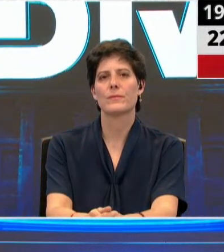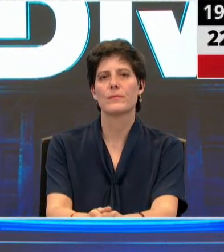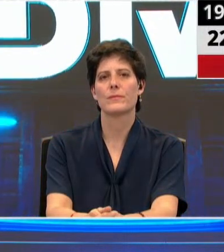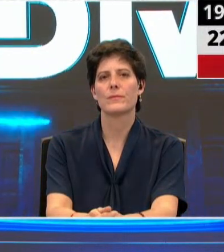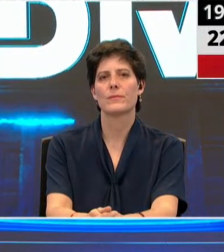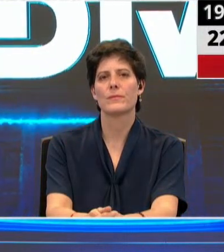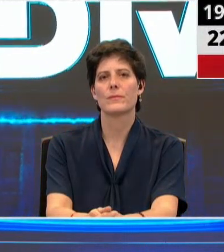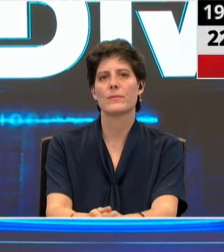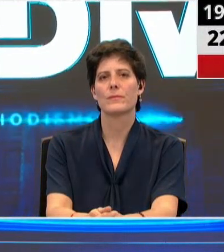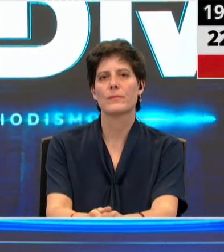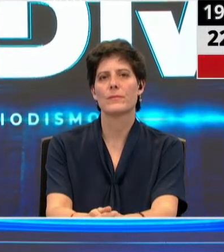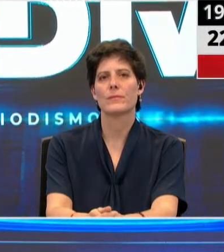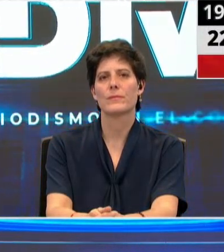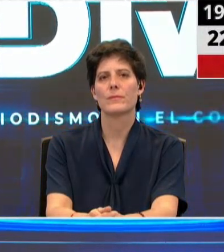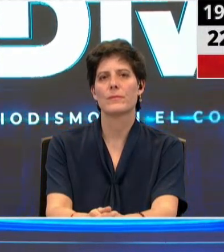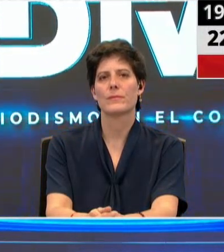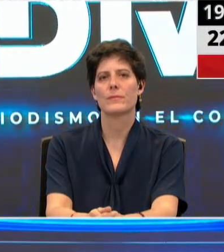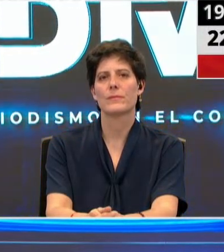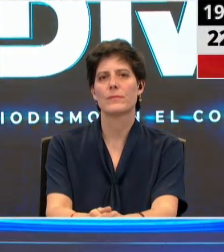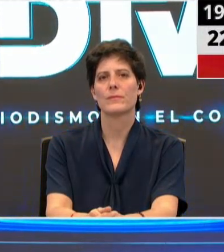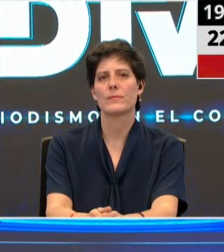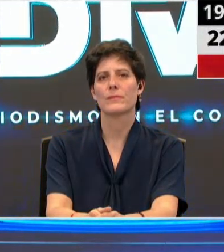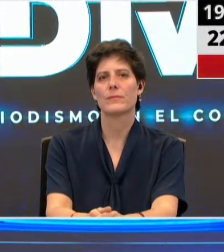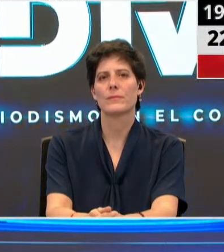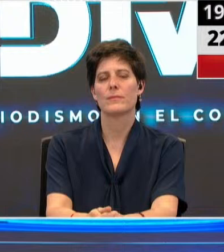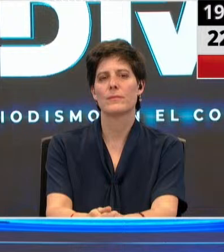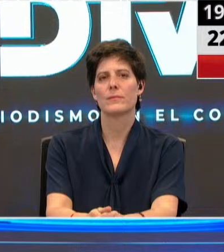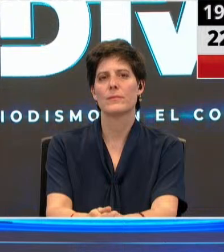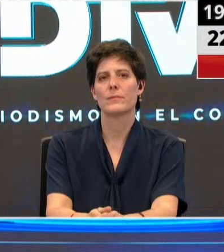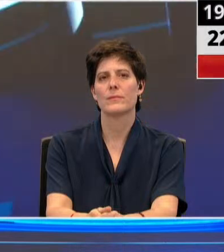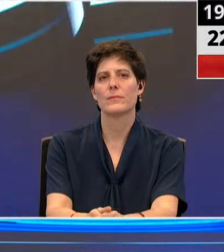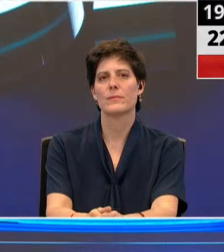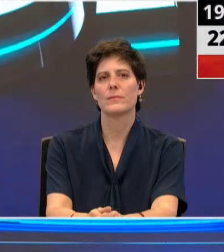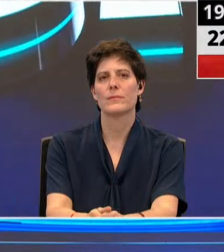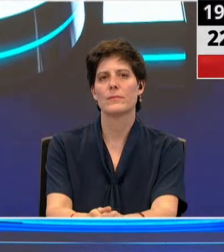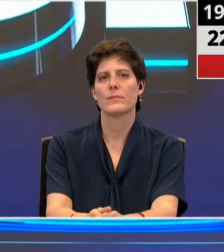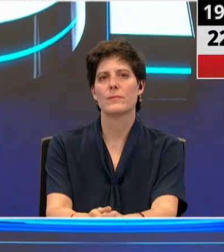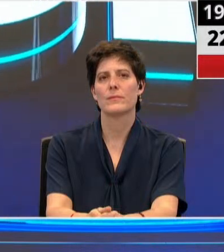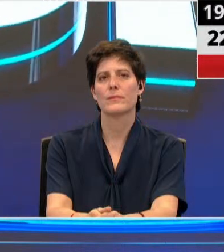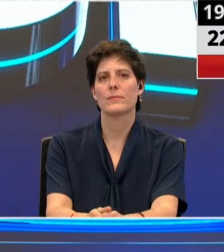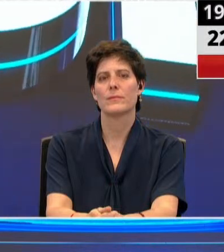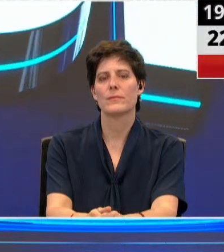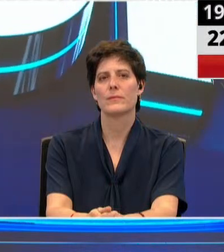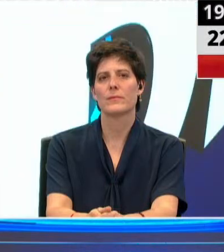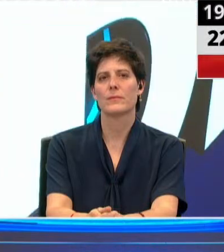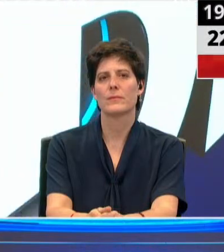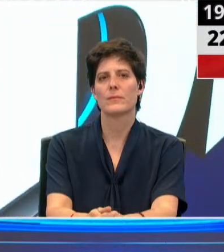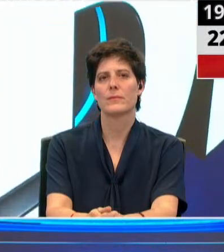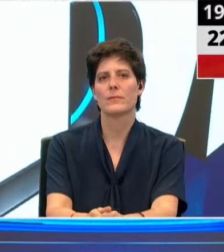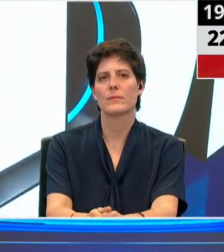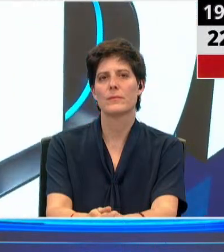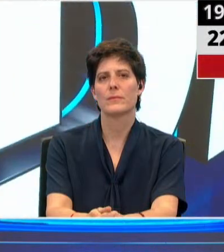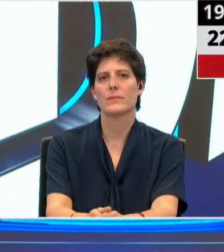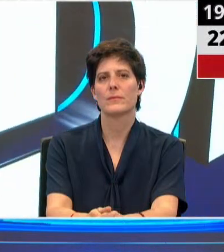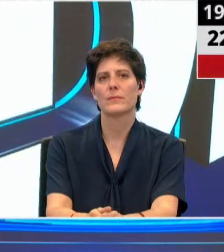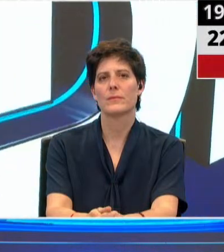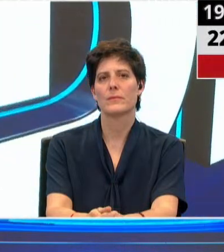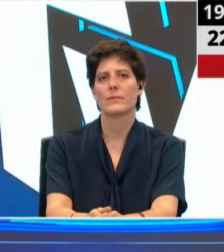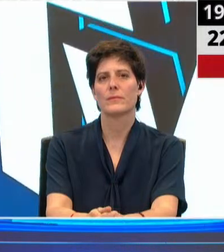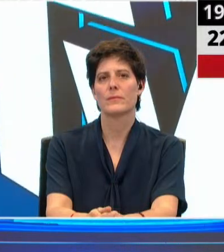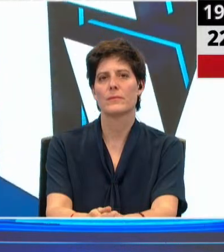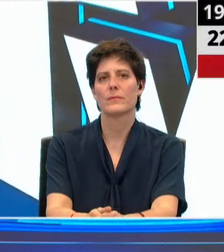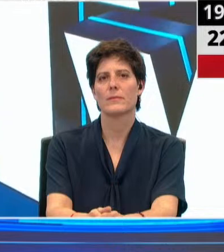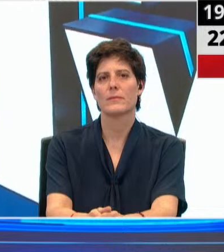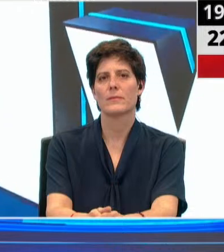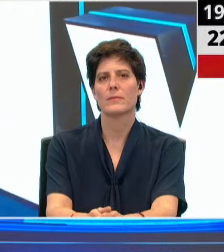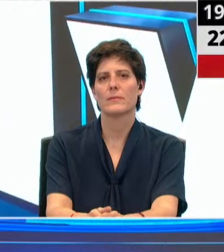No va a suceder. Eso se va a dar a partir del diálogo institucional que tengan los gobernadores con el titular del Ministerio